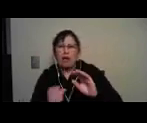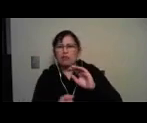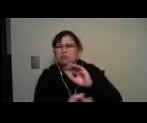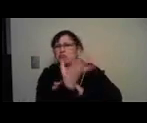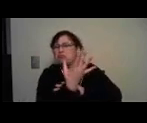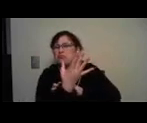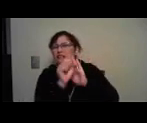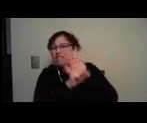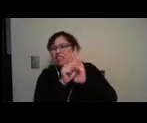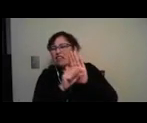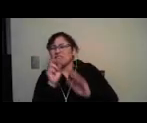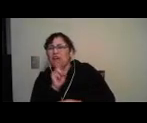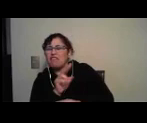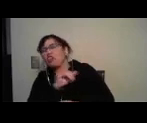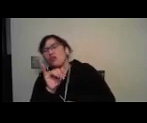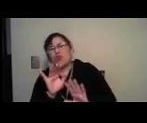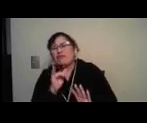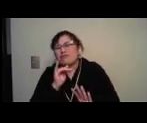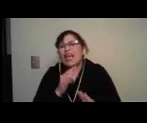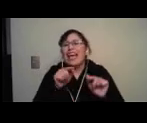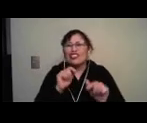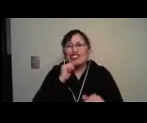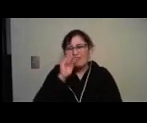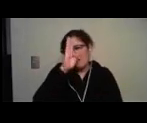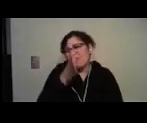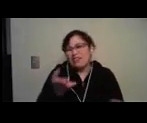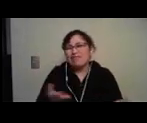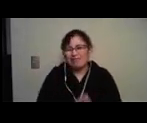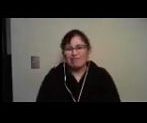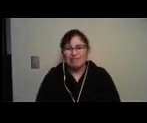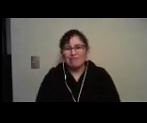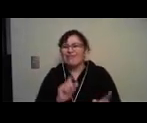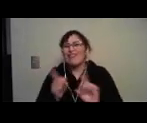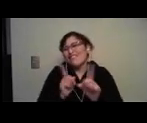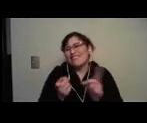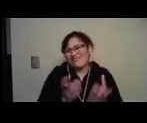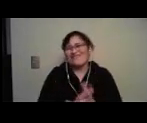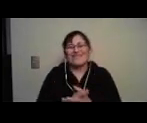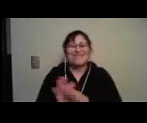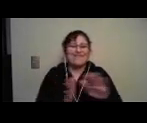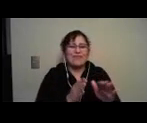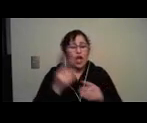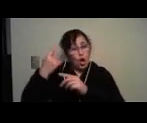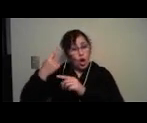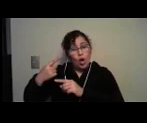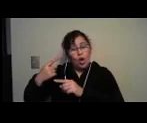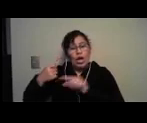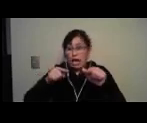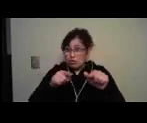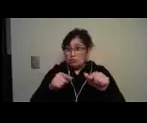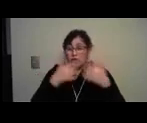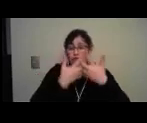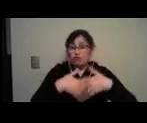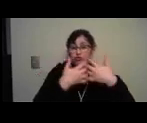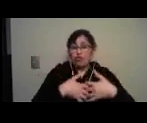resultados que eso puede significar, ¿ya? Otra de las funciones, y en general son funciones que uno